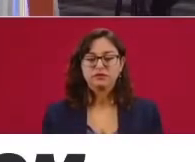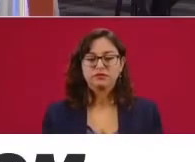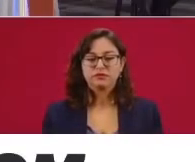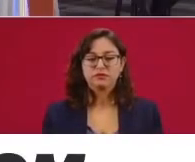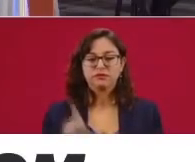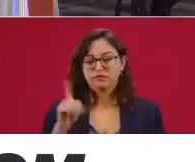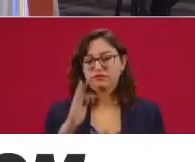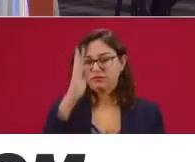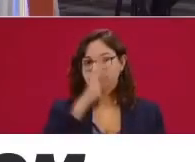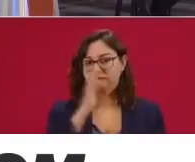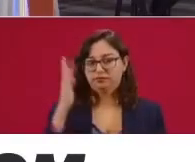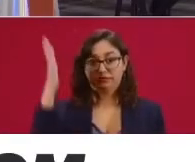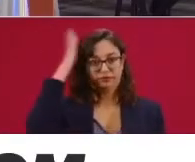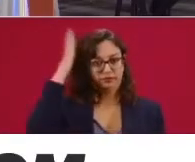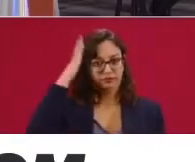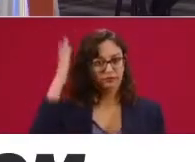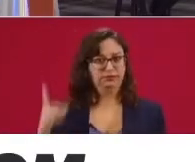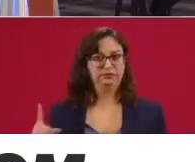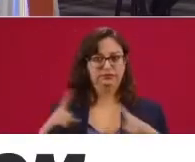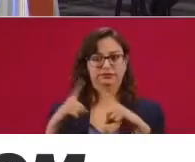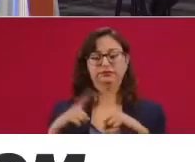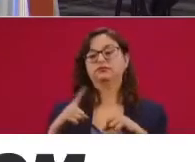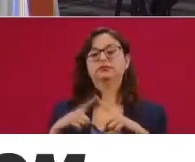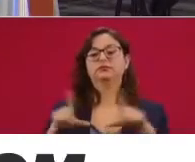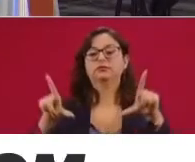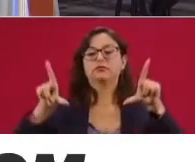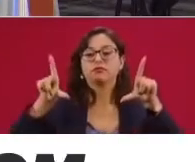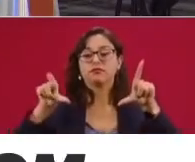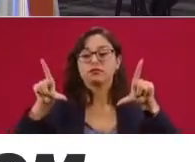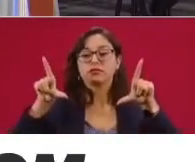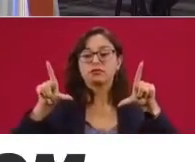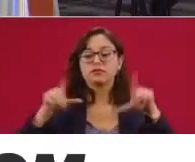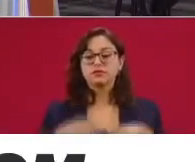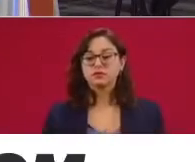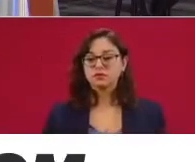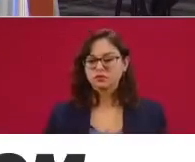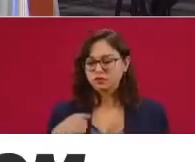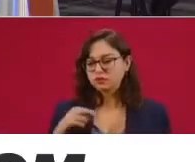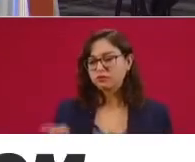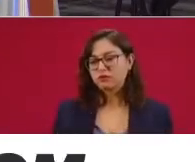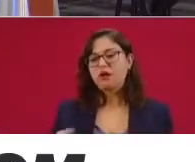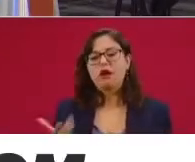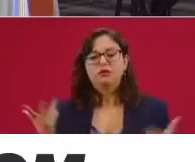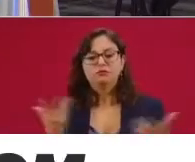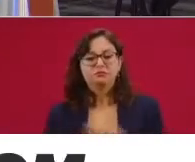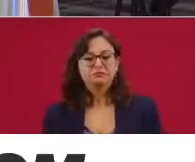de Catedral, y pues ahí me di cuenta de cómo estaba.